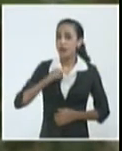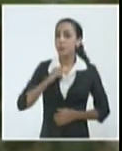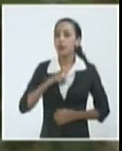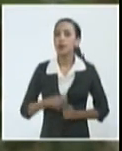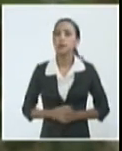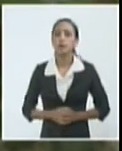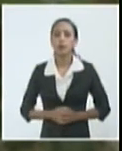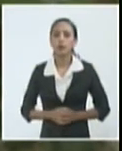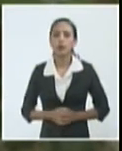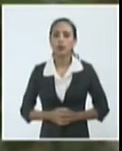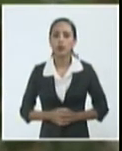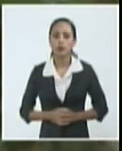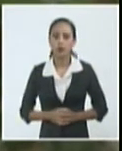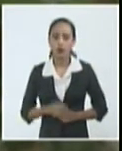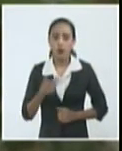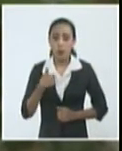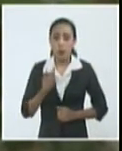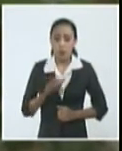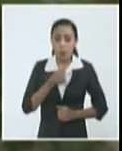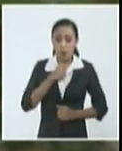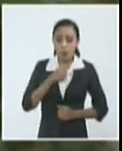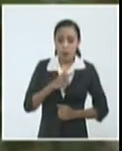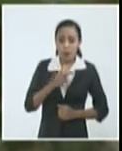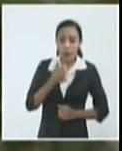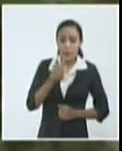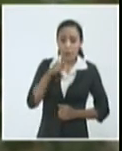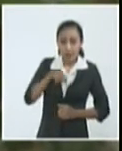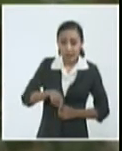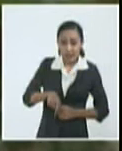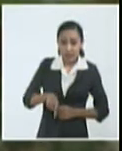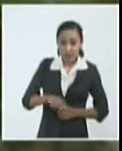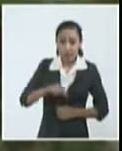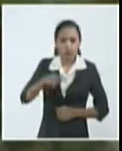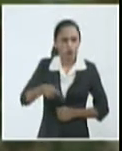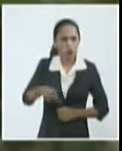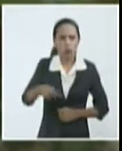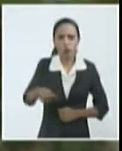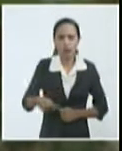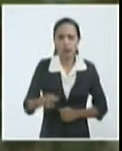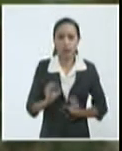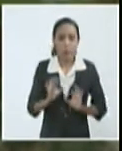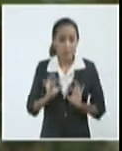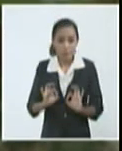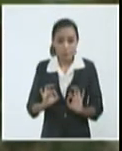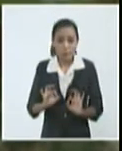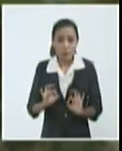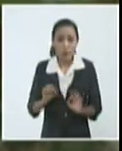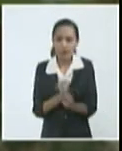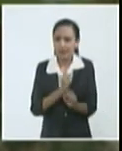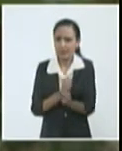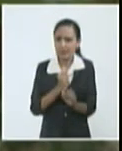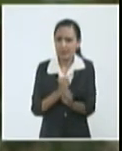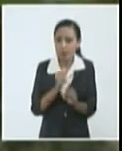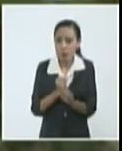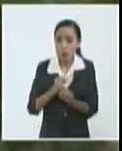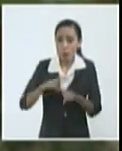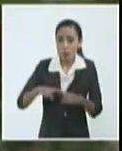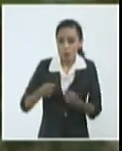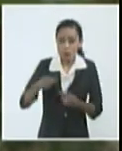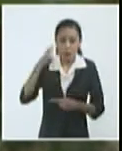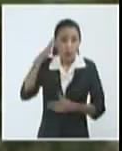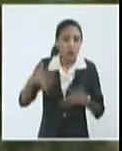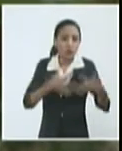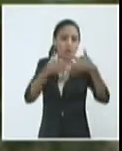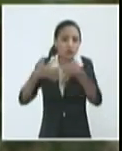imperio. Todo lo contrario. En ese desafío constante contra el imperio que nos quiere desaparecer como nación y